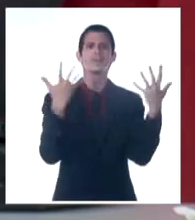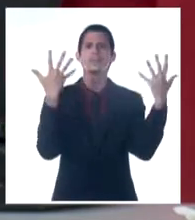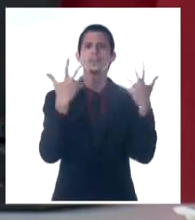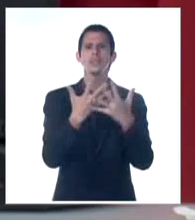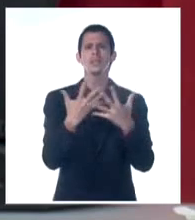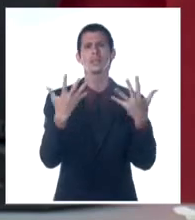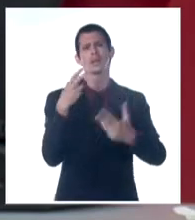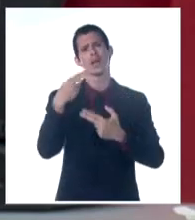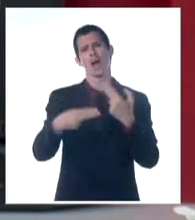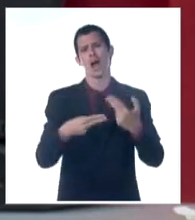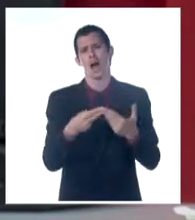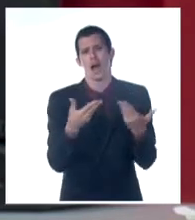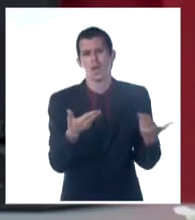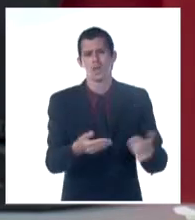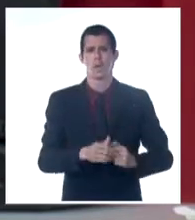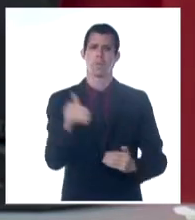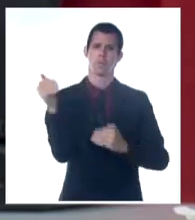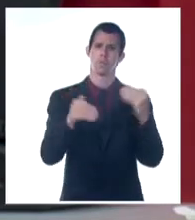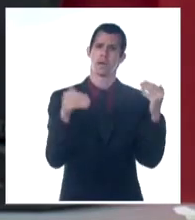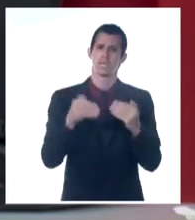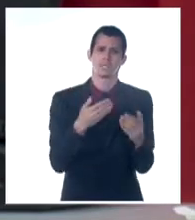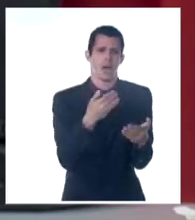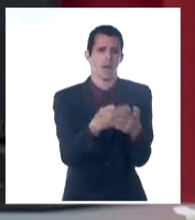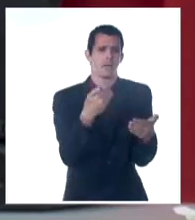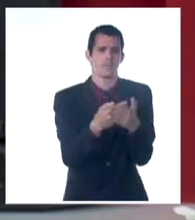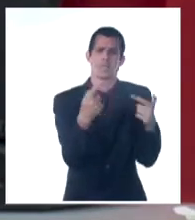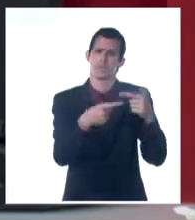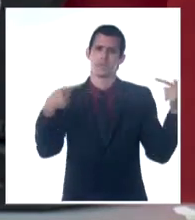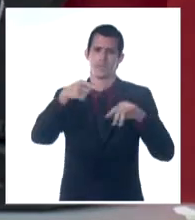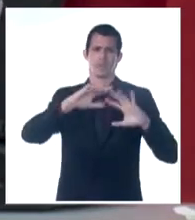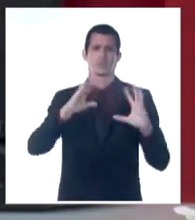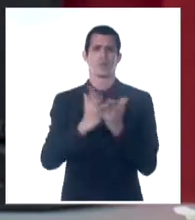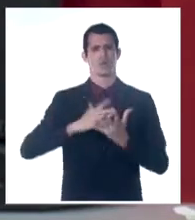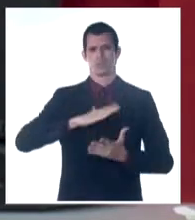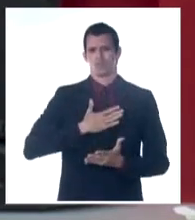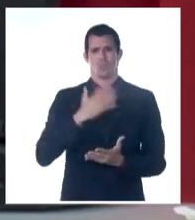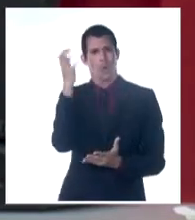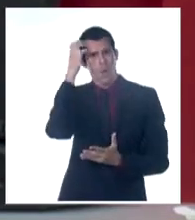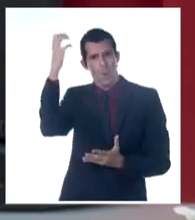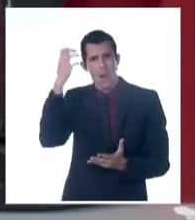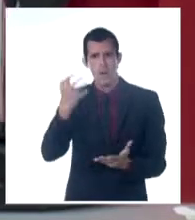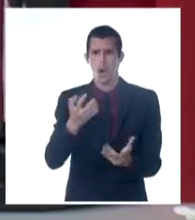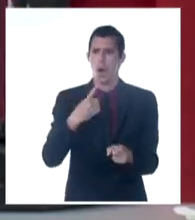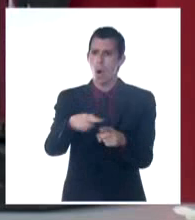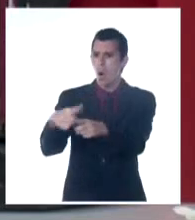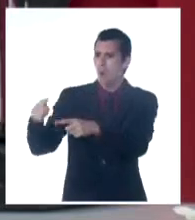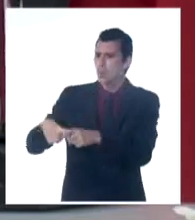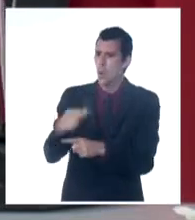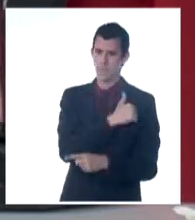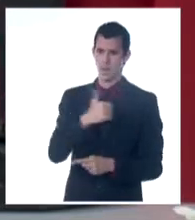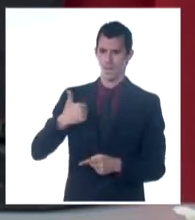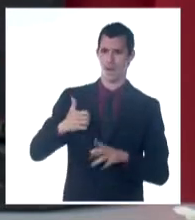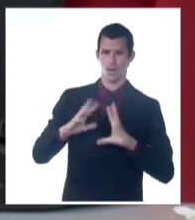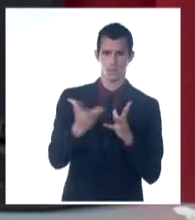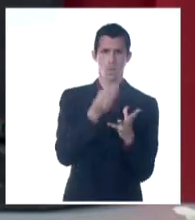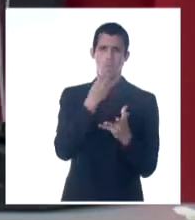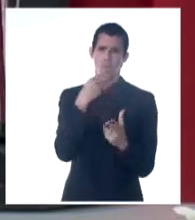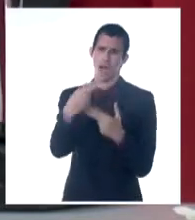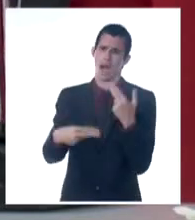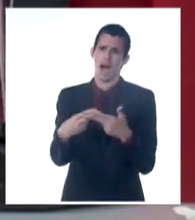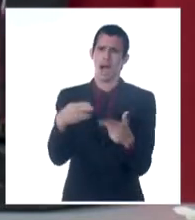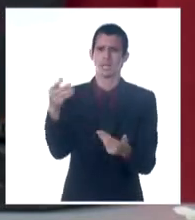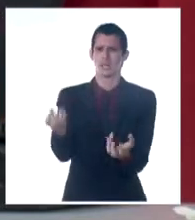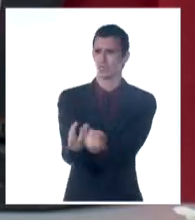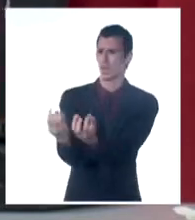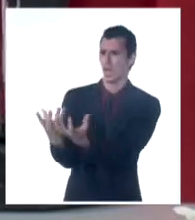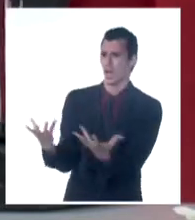los productores privados y una empresa agropecuaria como mínimo a nivel municipal, que la mande el municipio,